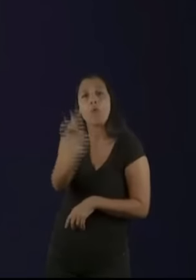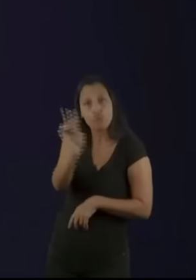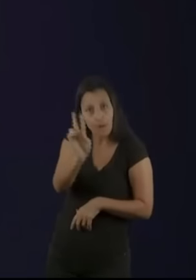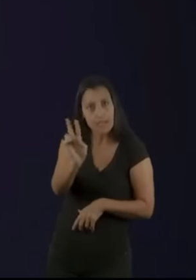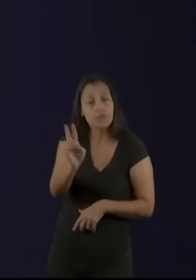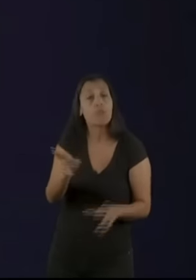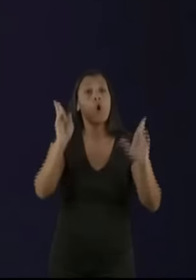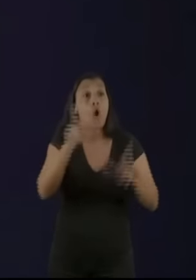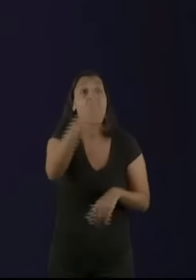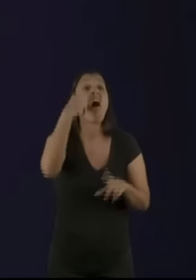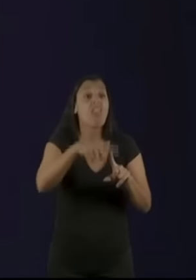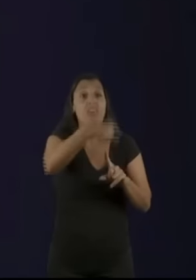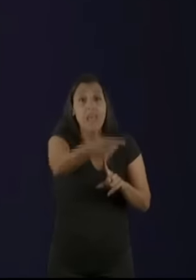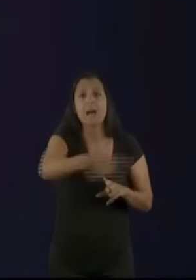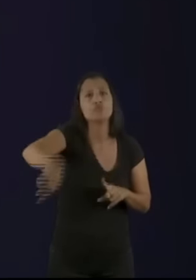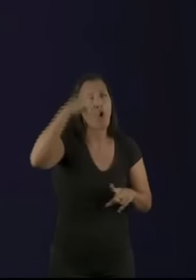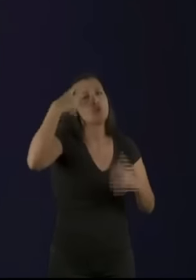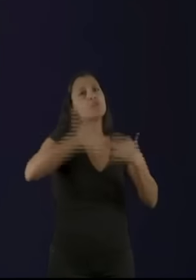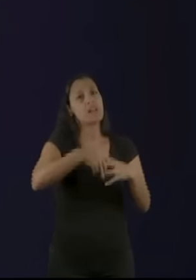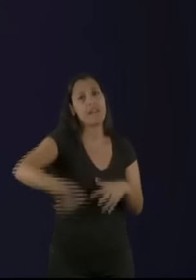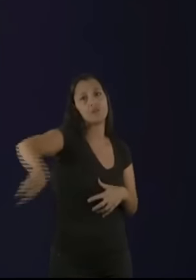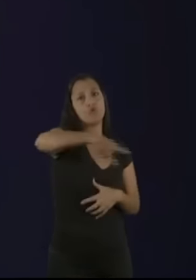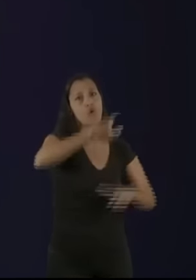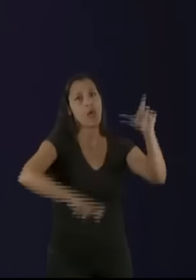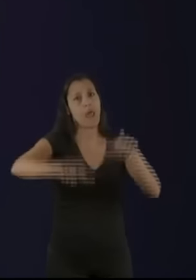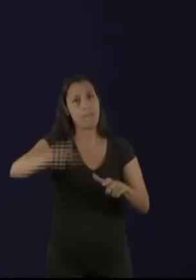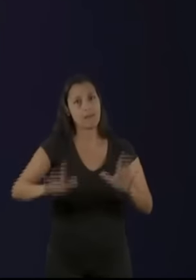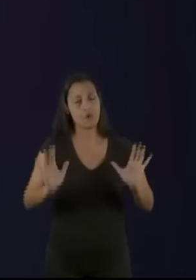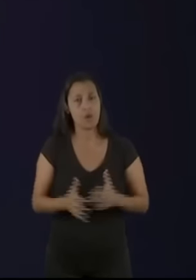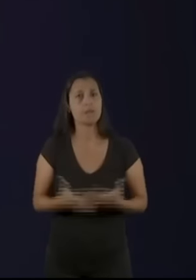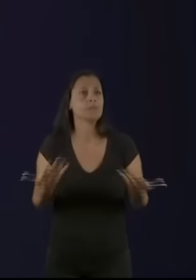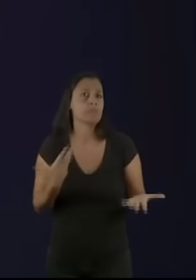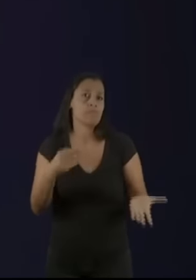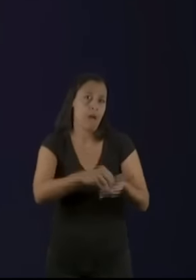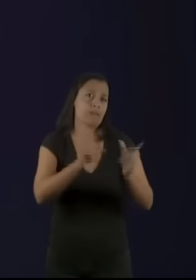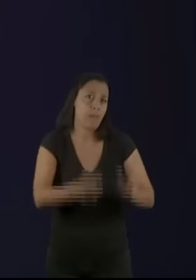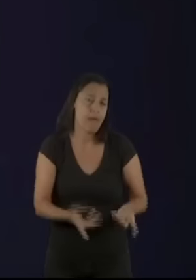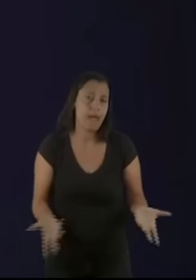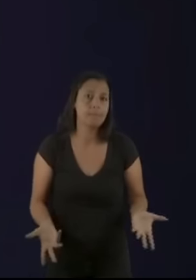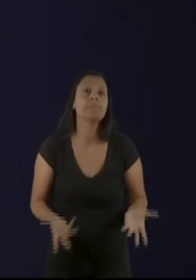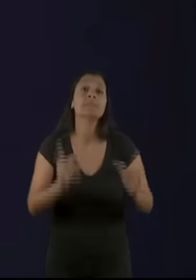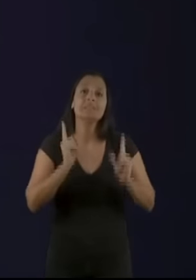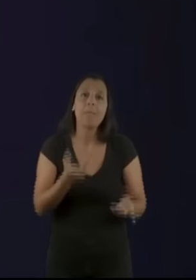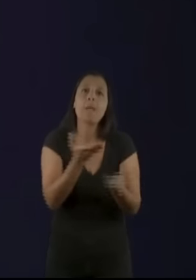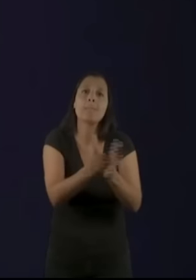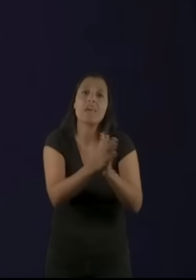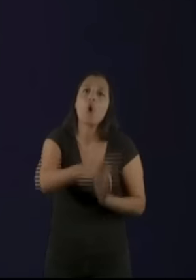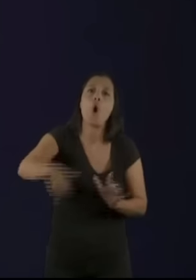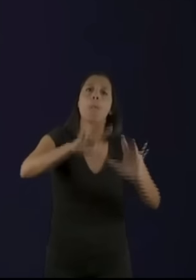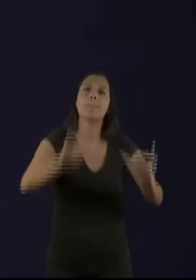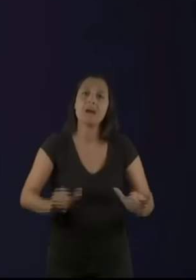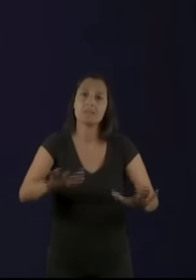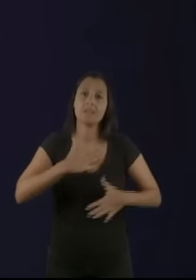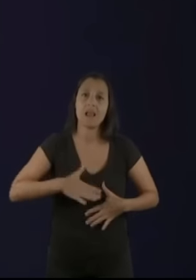por supuesto de reflexión para todos no eh Y por supuesto además decirte en absoluta paz y tranquilidad